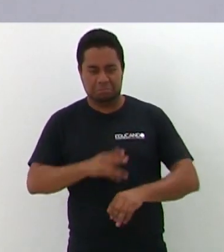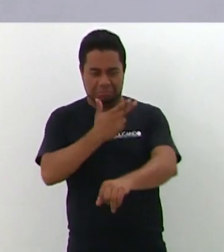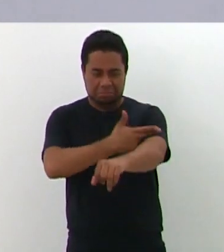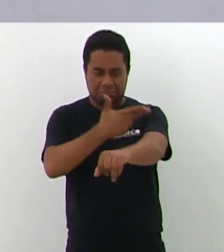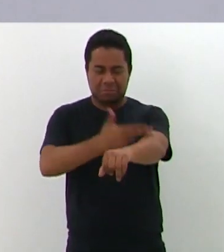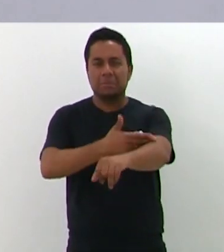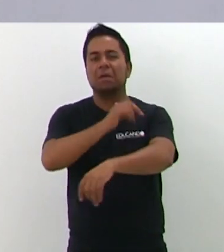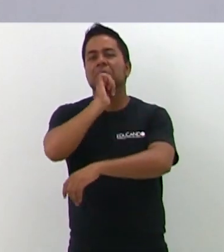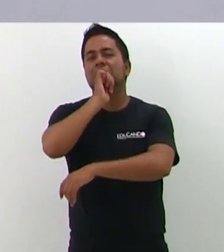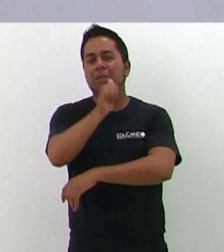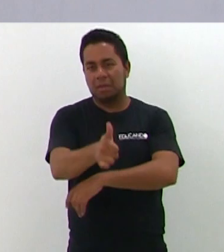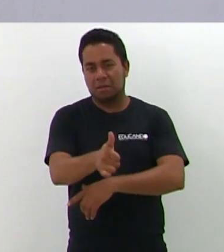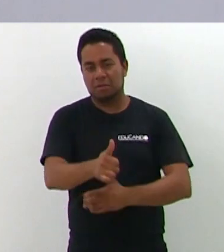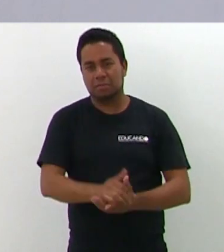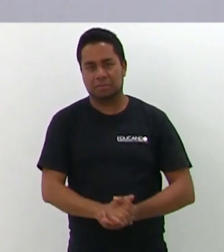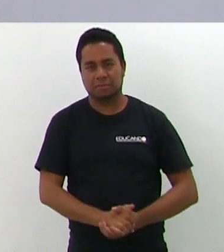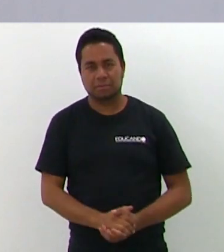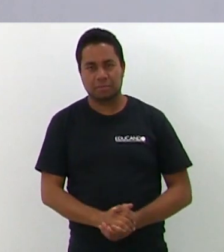deshonesto.